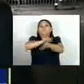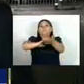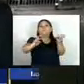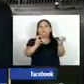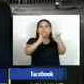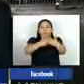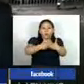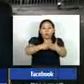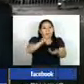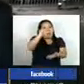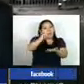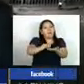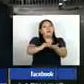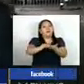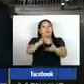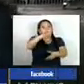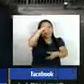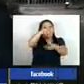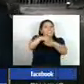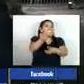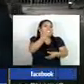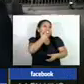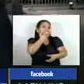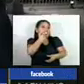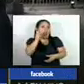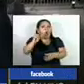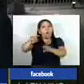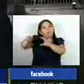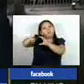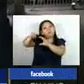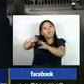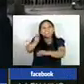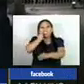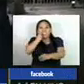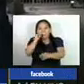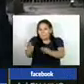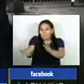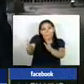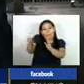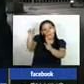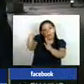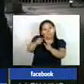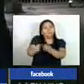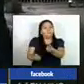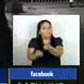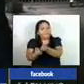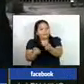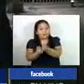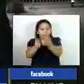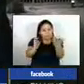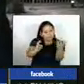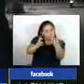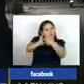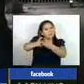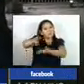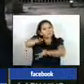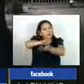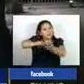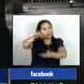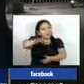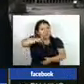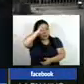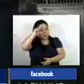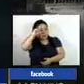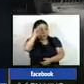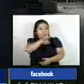contenido de CO2, tanto en cemento como concreto, apoyando al medio ambiente, al planeta y apoyando la construcción aquí en El Salvador.